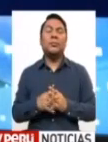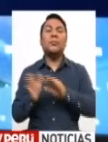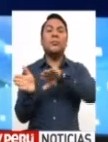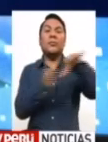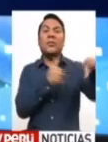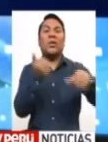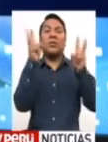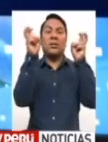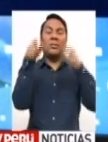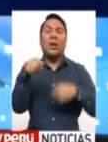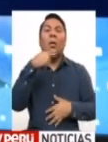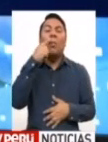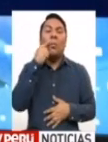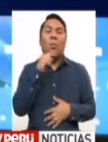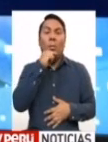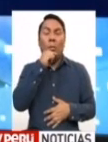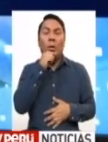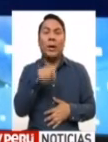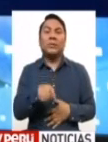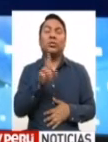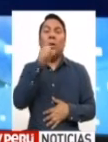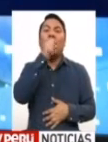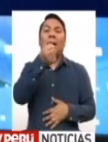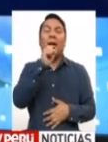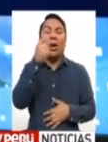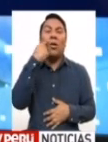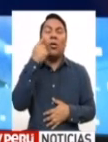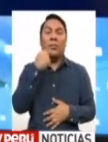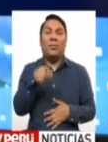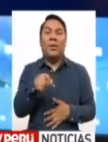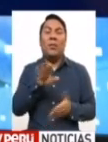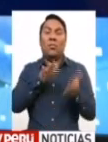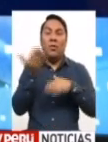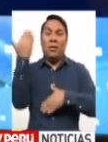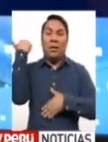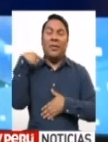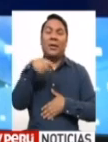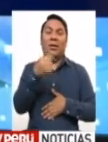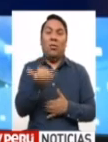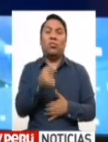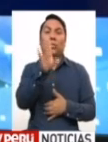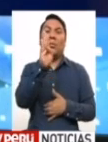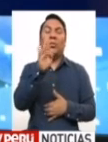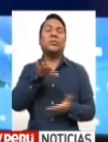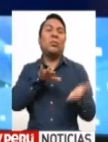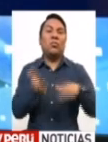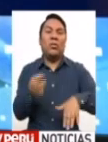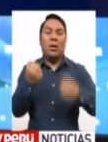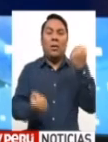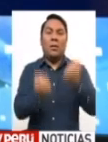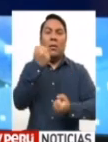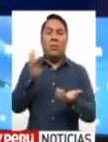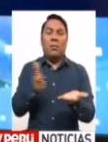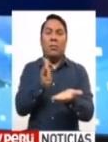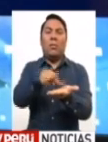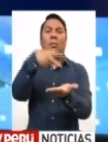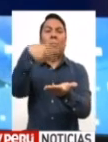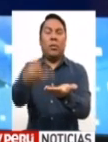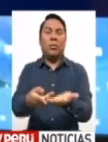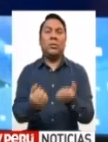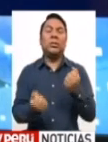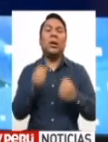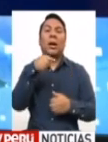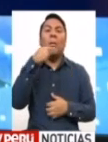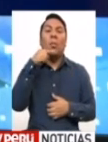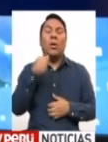En otros temas, la viuda del asesinado periodista Hugo Bustillos falleció esta mañana al despistarse el auto en el que viajaba. Margarita Patiño